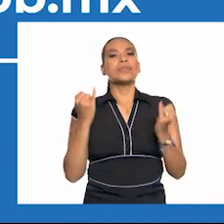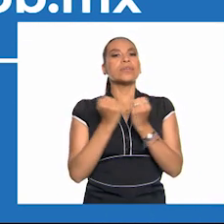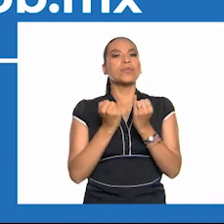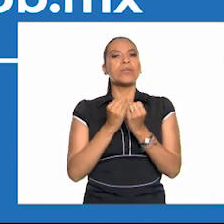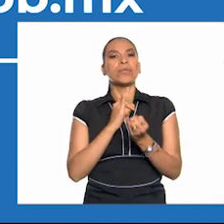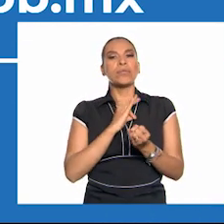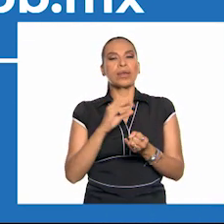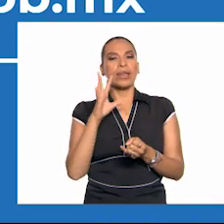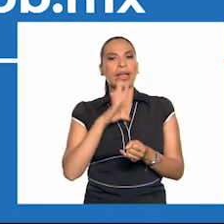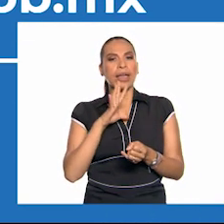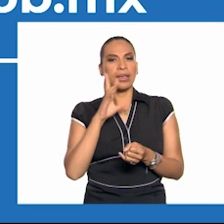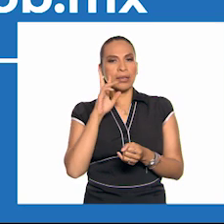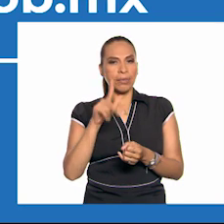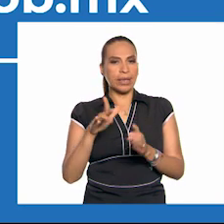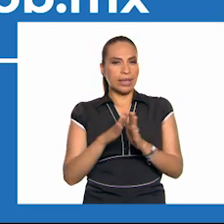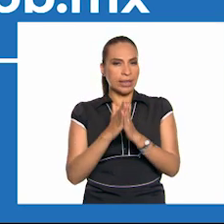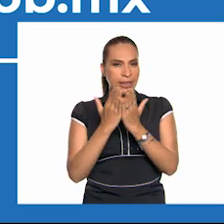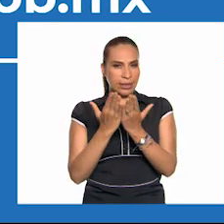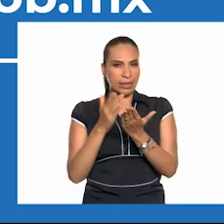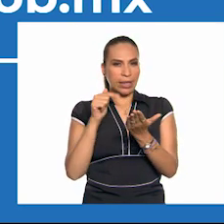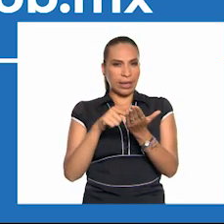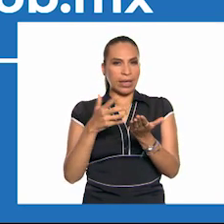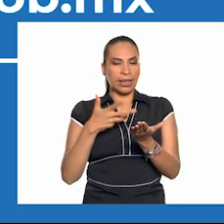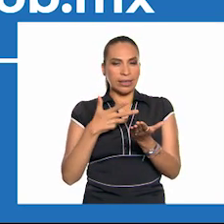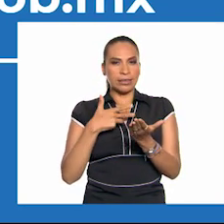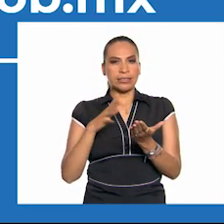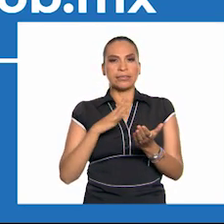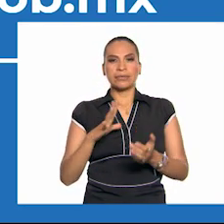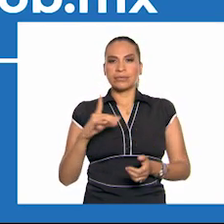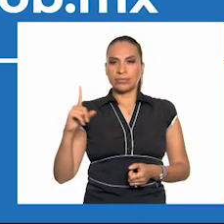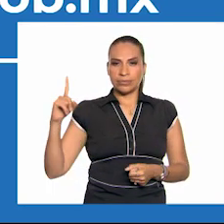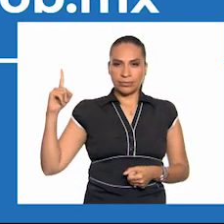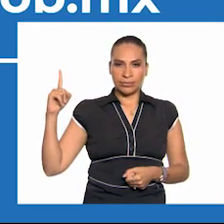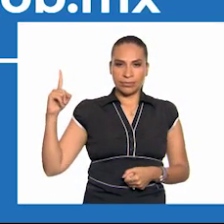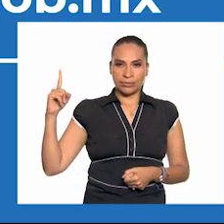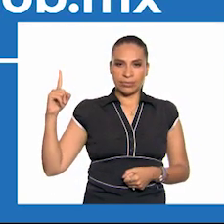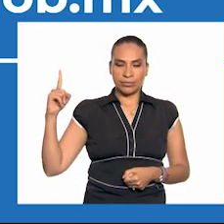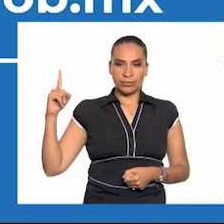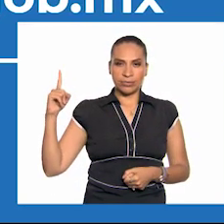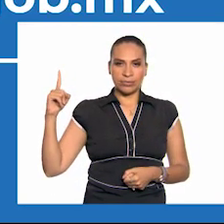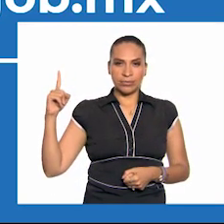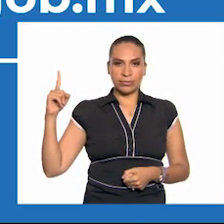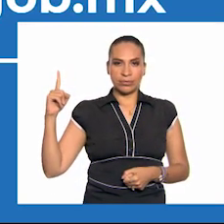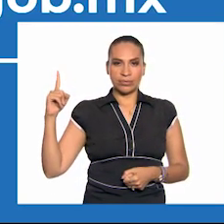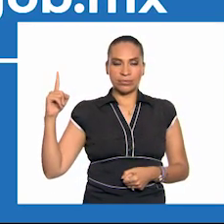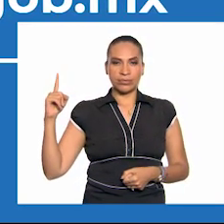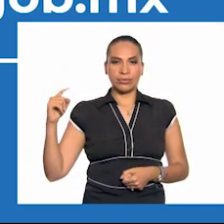También puedes encontrar los libros de texto en la página